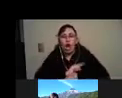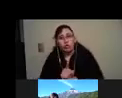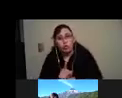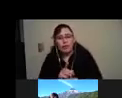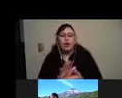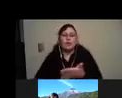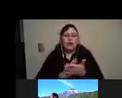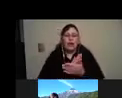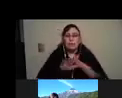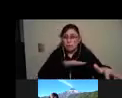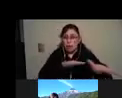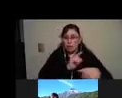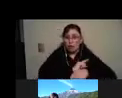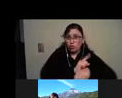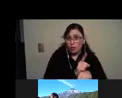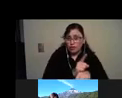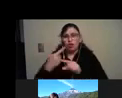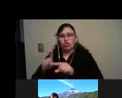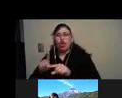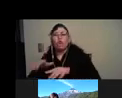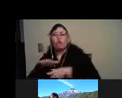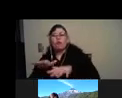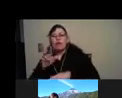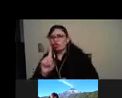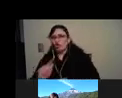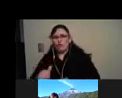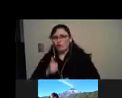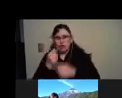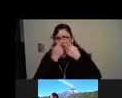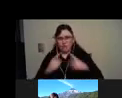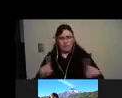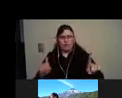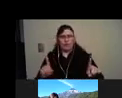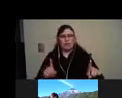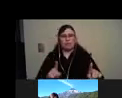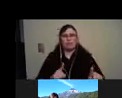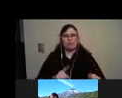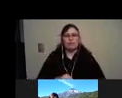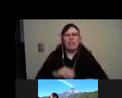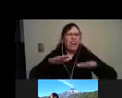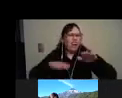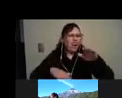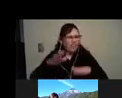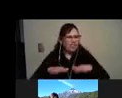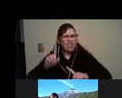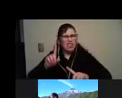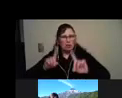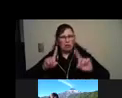hablar de movimiento automático y movimiento involuntario, ya. Aquí hago una salvedad porque muchas veces los estudiantes